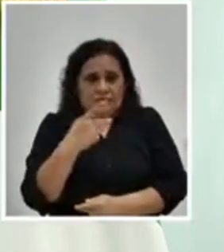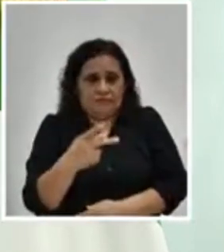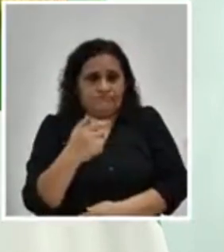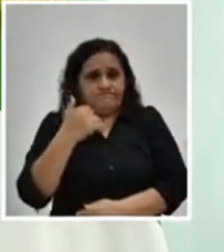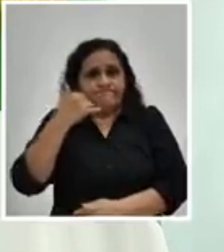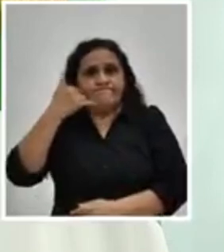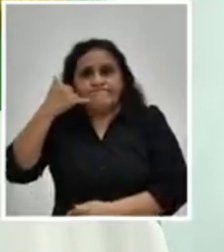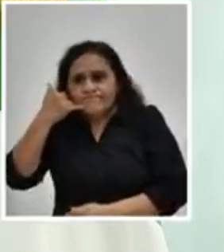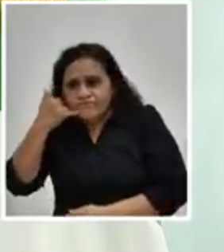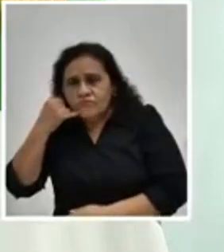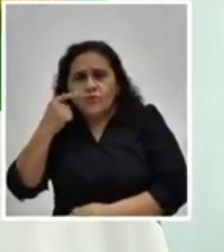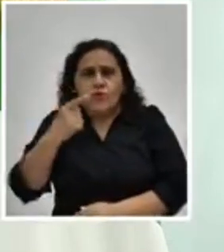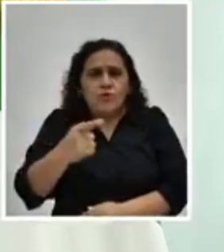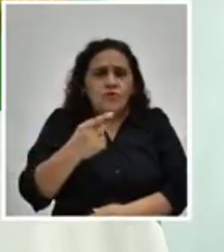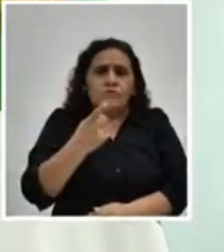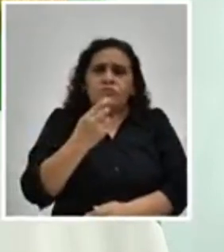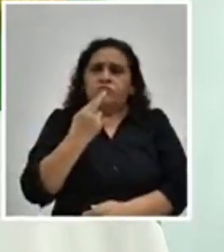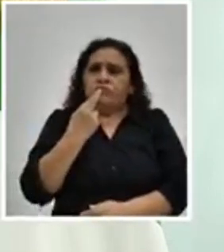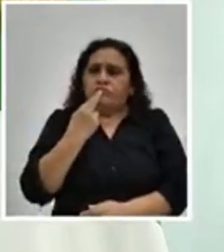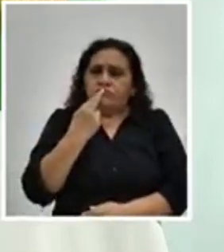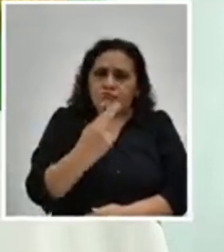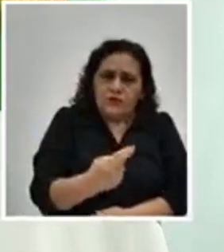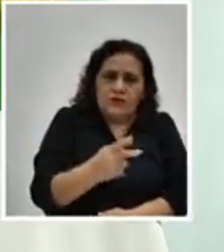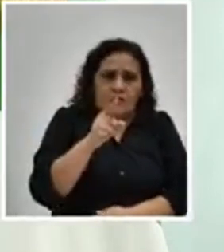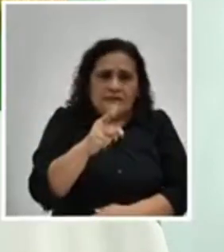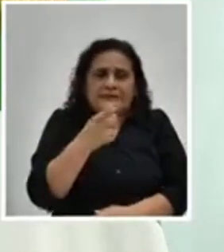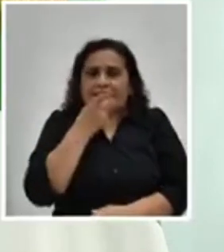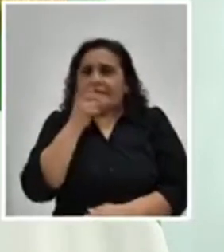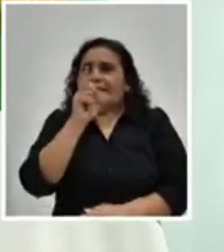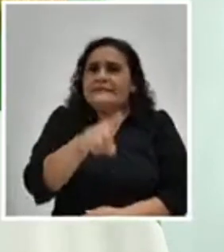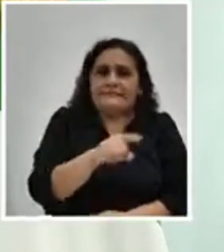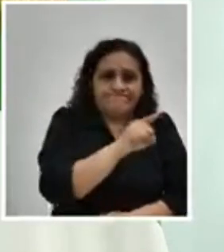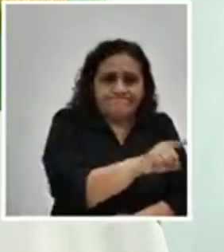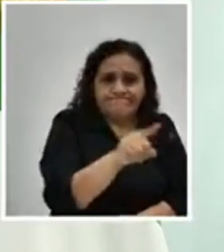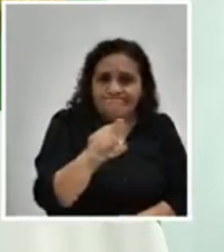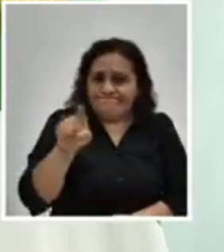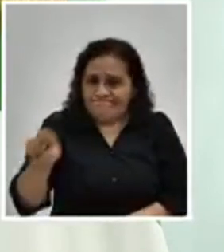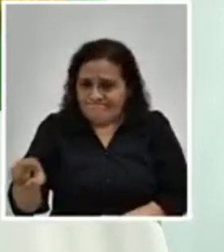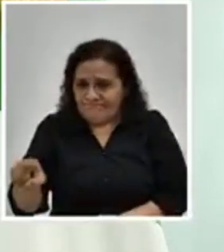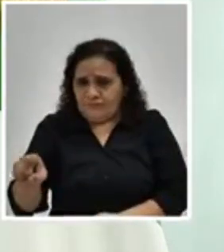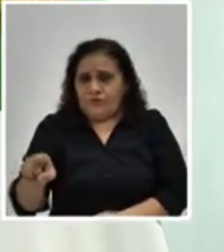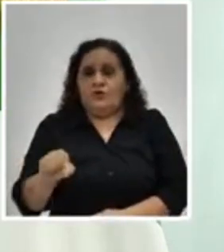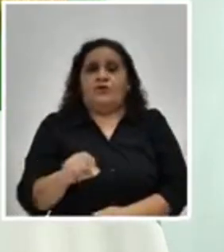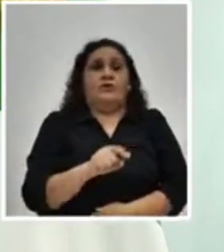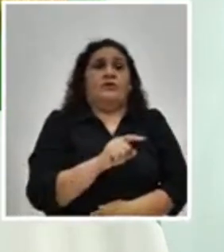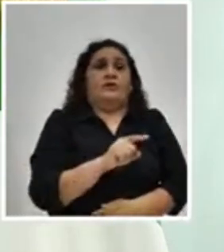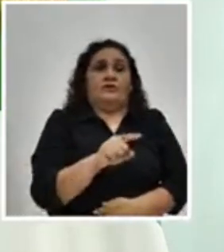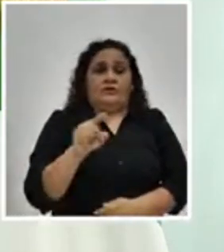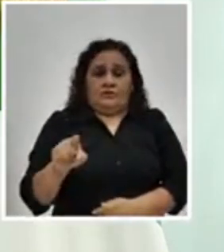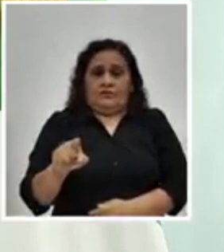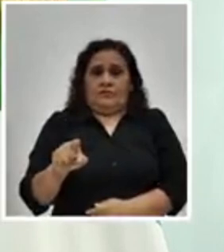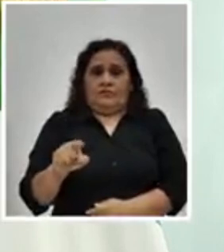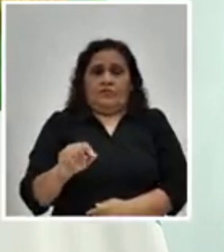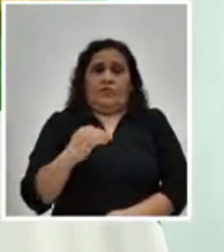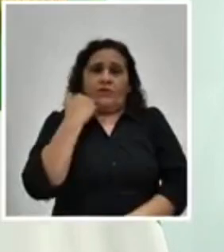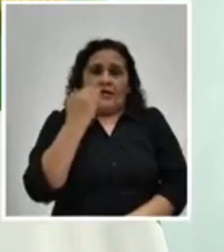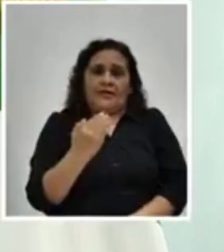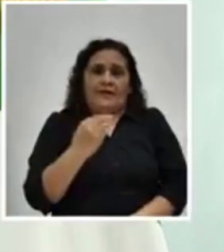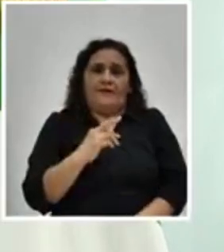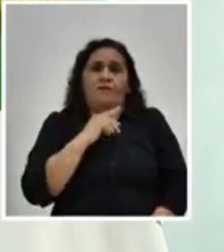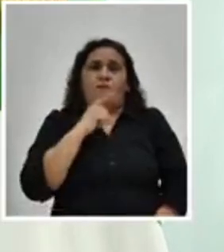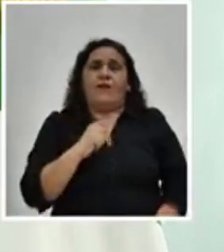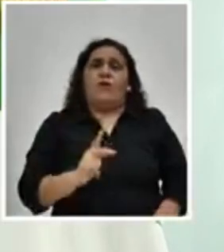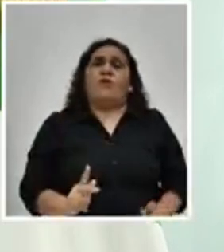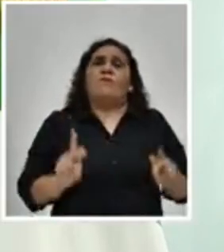llamados, sus reportes y sus quejas, su determinación por querer un mejor